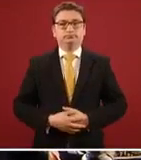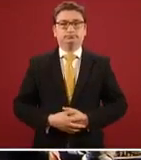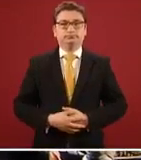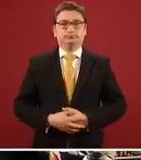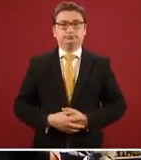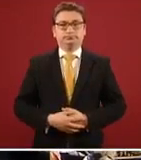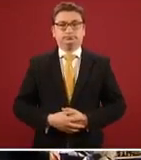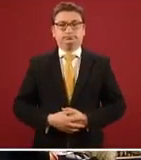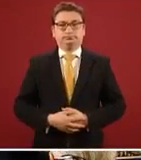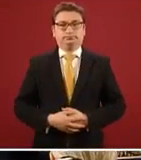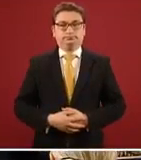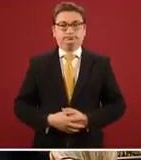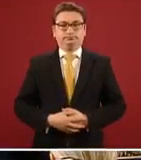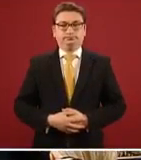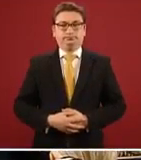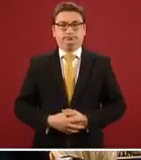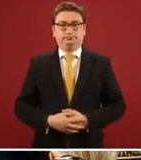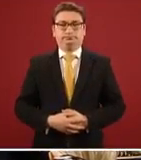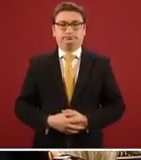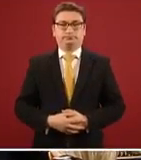informe.